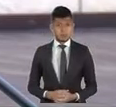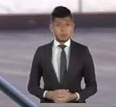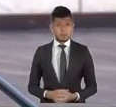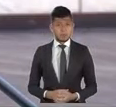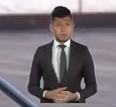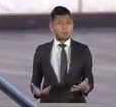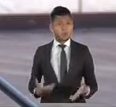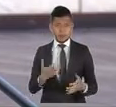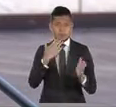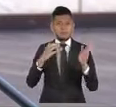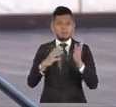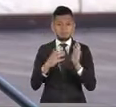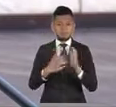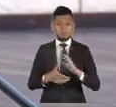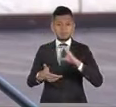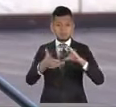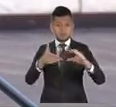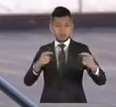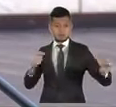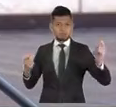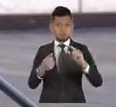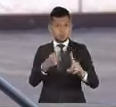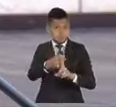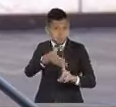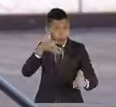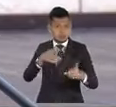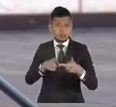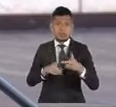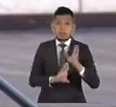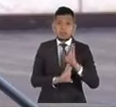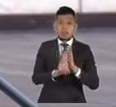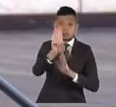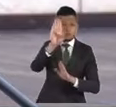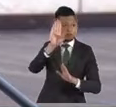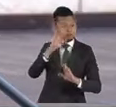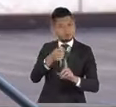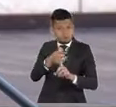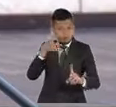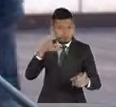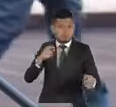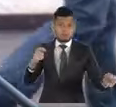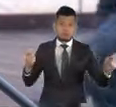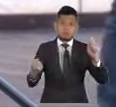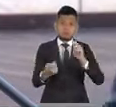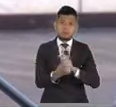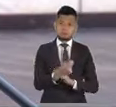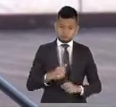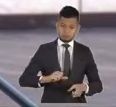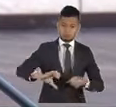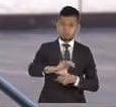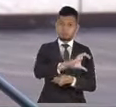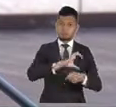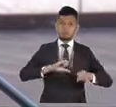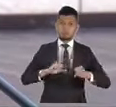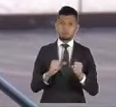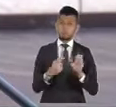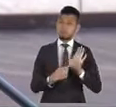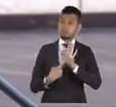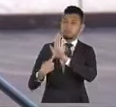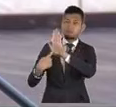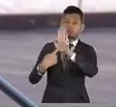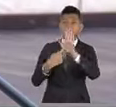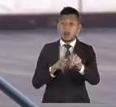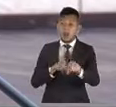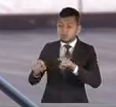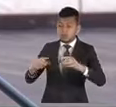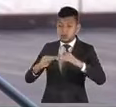tener un impacto en términos de cambio climático o en términos de desarrollo. Y si las ciudades son la cara visible de las discriminaciones y de la